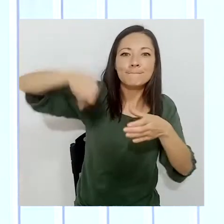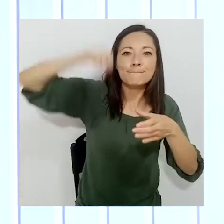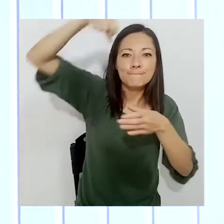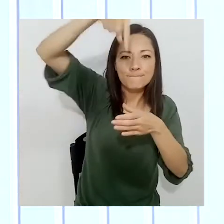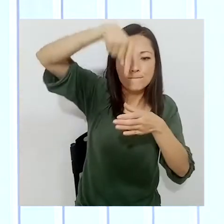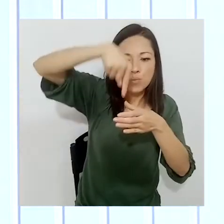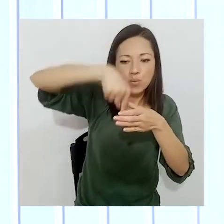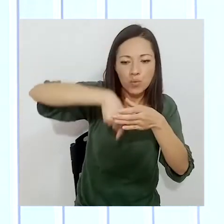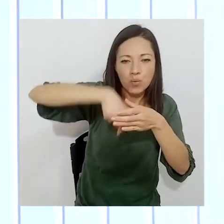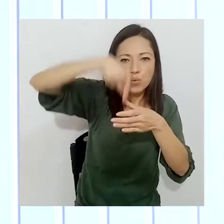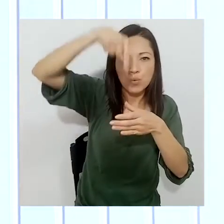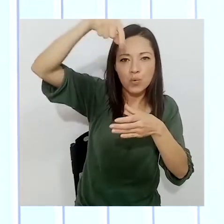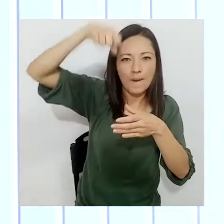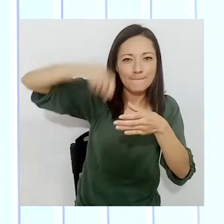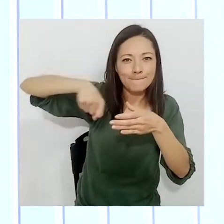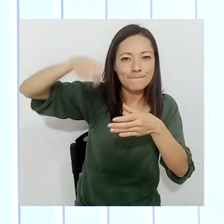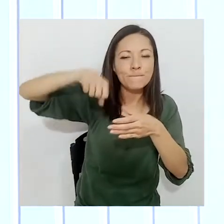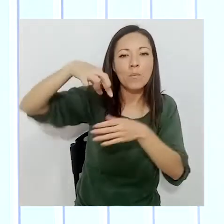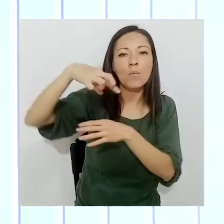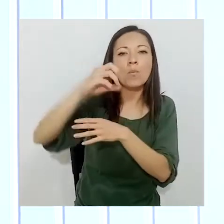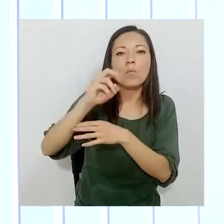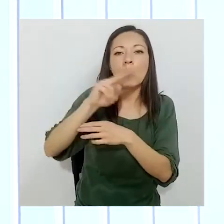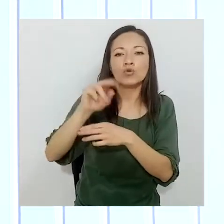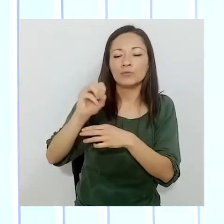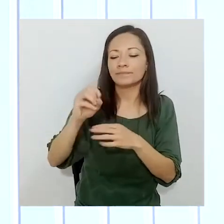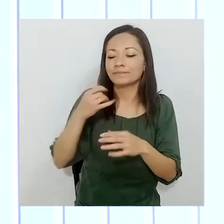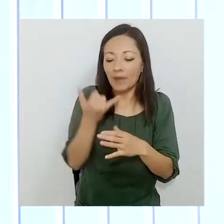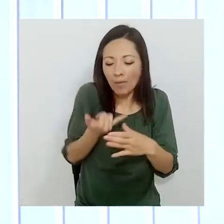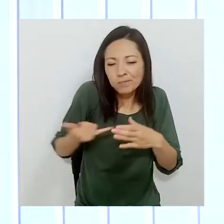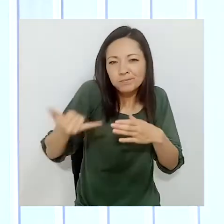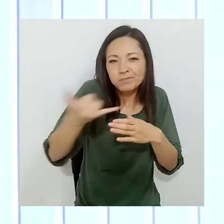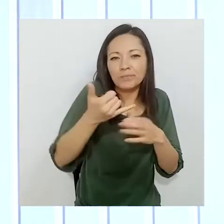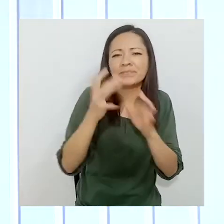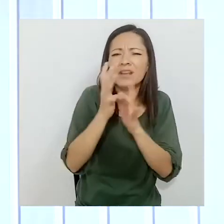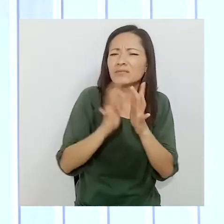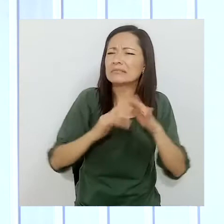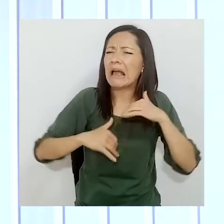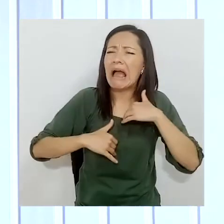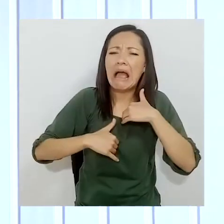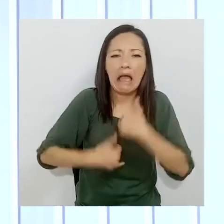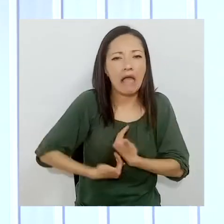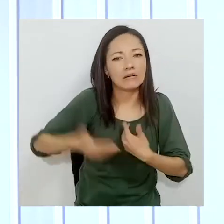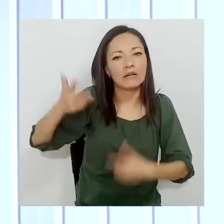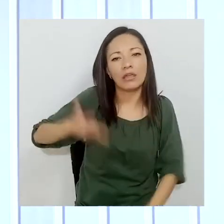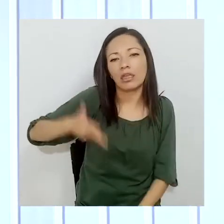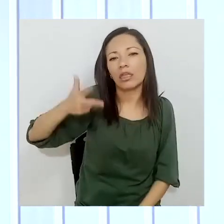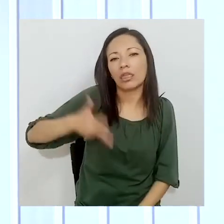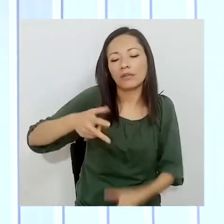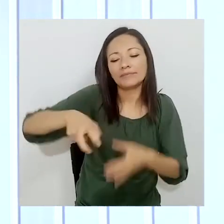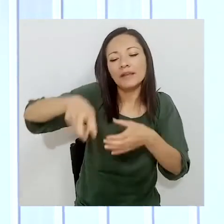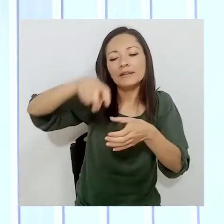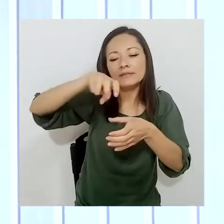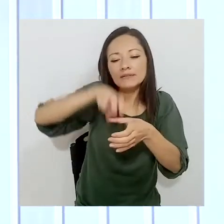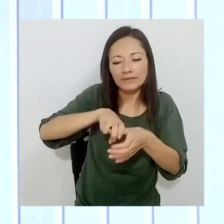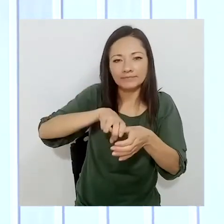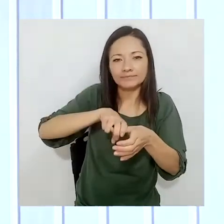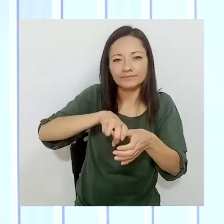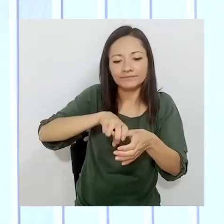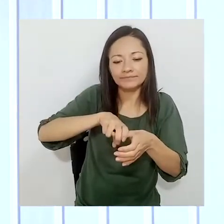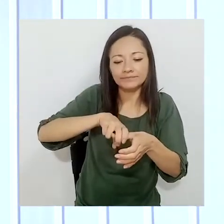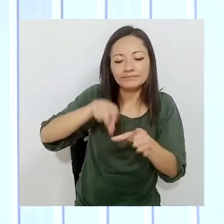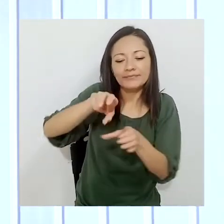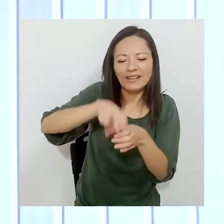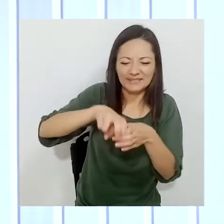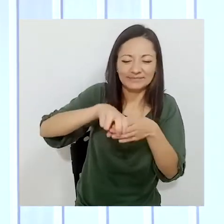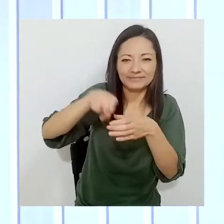Jesús, cansado del camino, se sentó así junto al pozo. Era como la hora sexta. Vino una